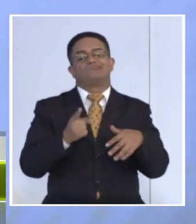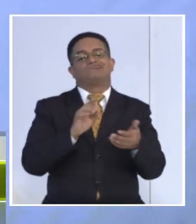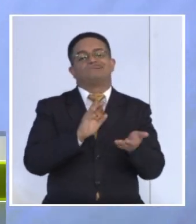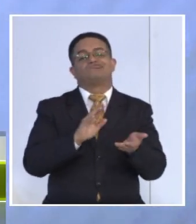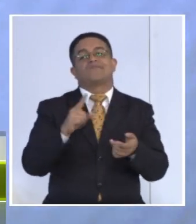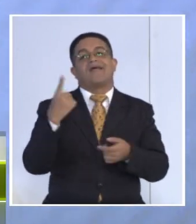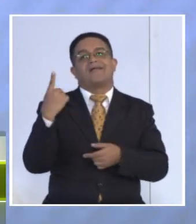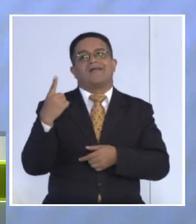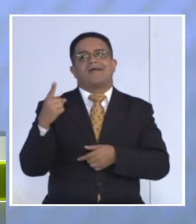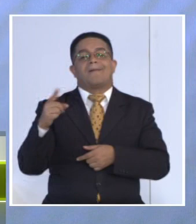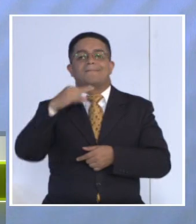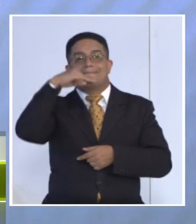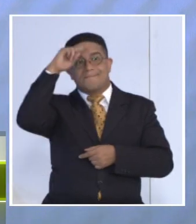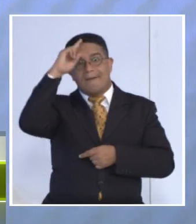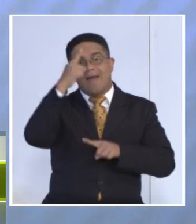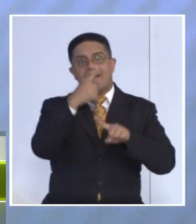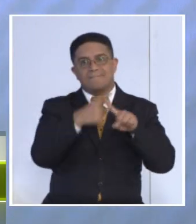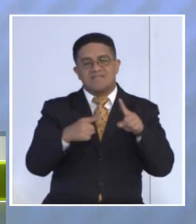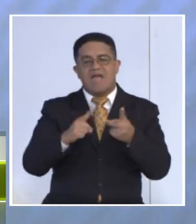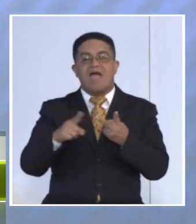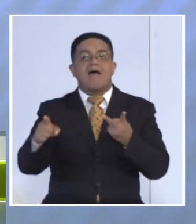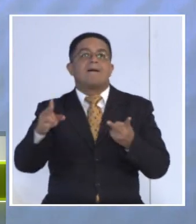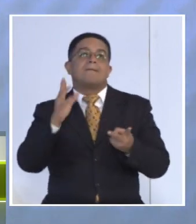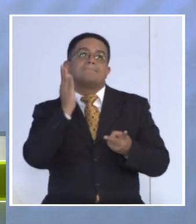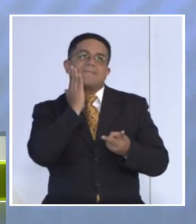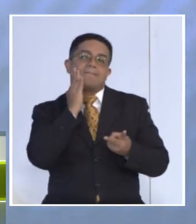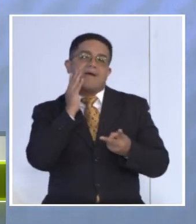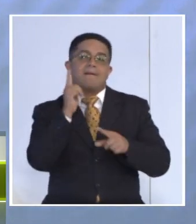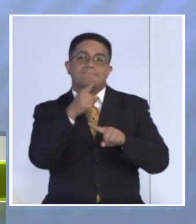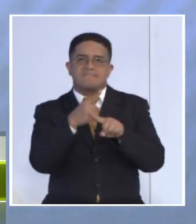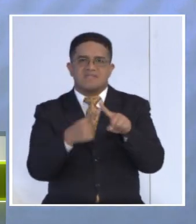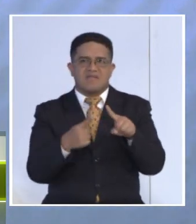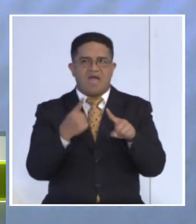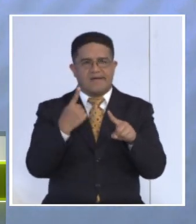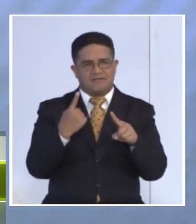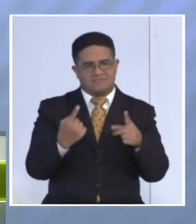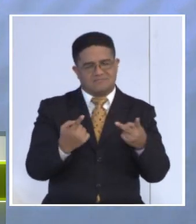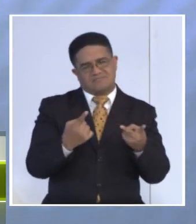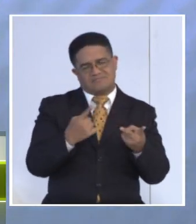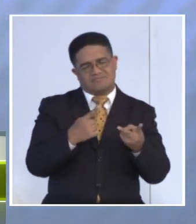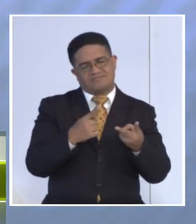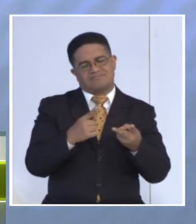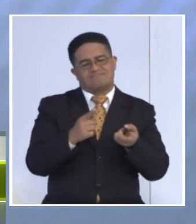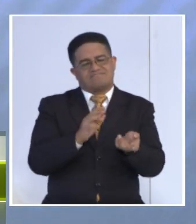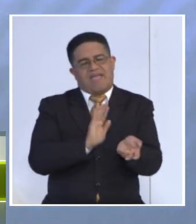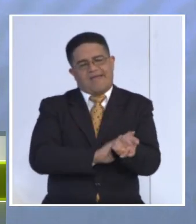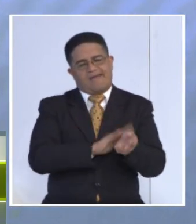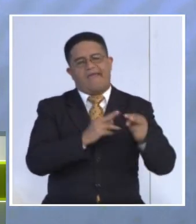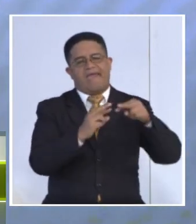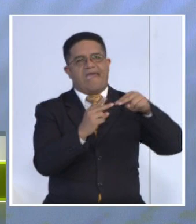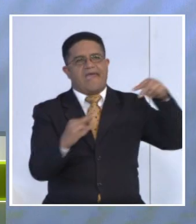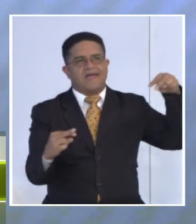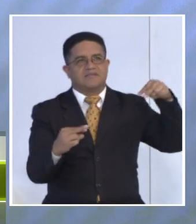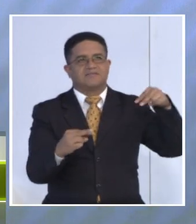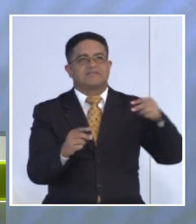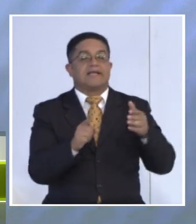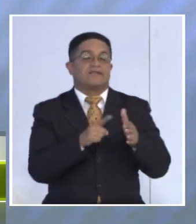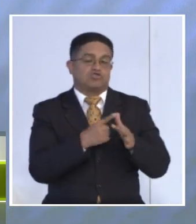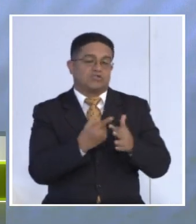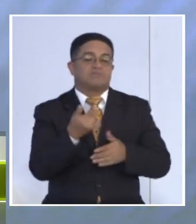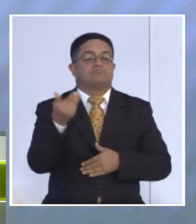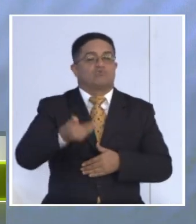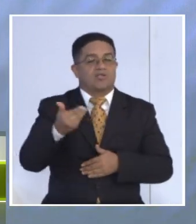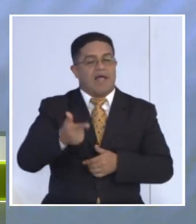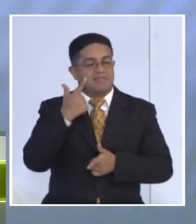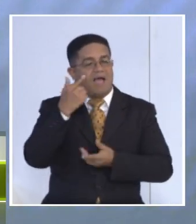carga. Mientras que en el niño, cuando se suman ambas mitades, es cuando se hace expresión clínica mucho más rápido. De ahí lo importante de hacer diagnóstico, y hoy día